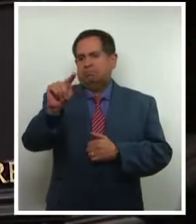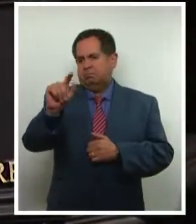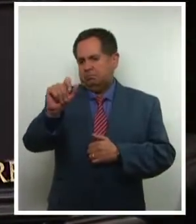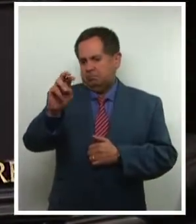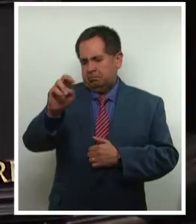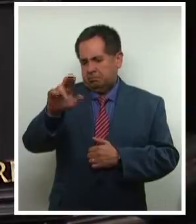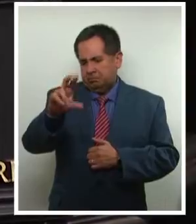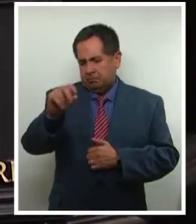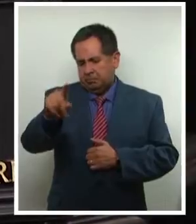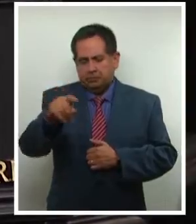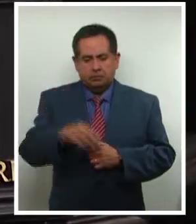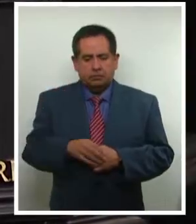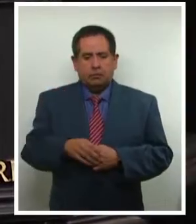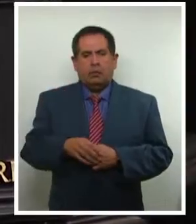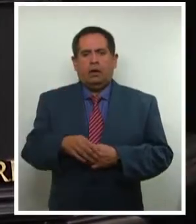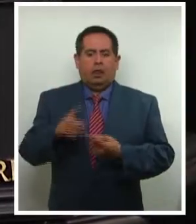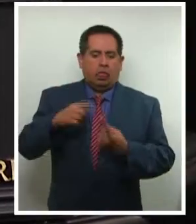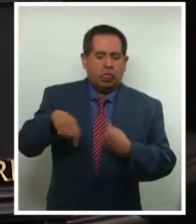en un círculo vicioso,